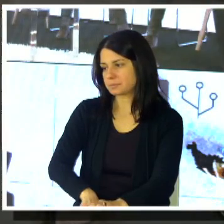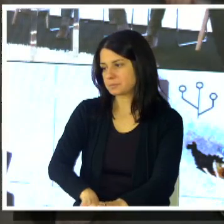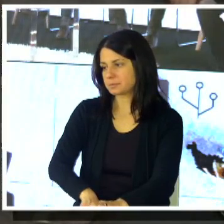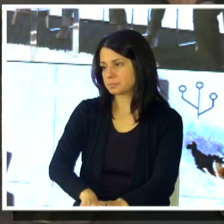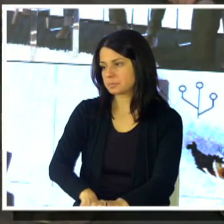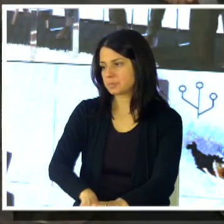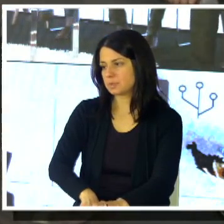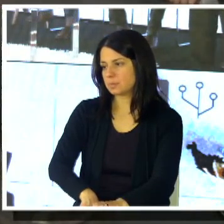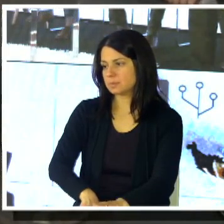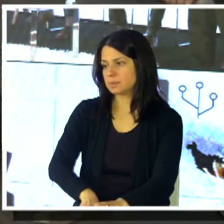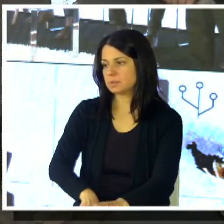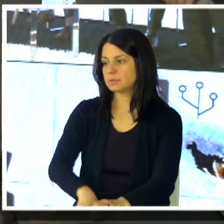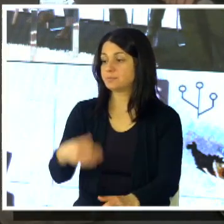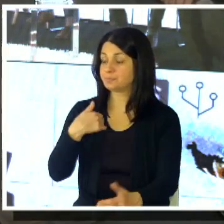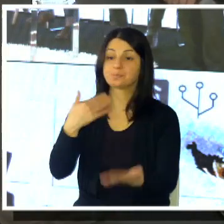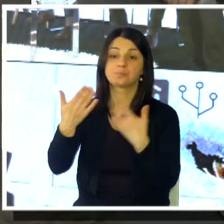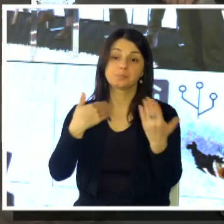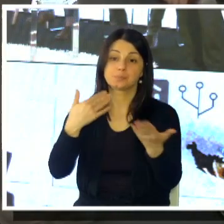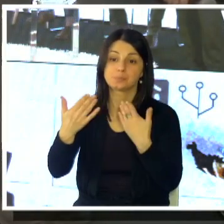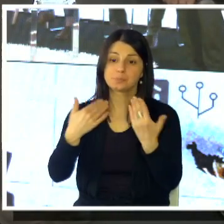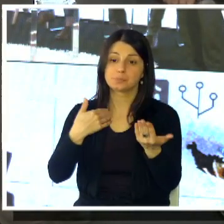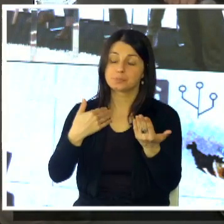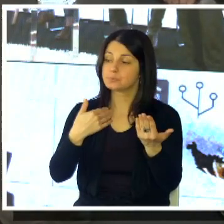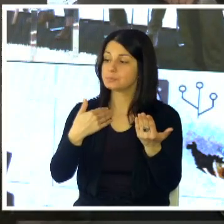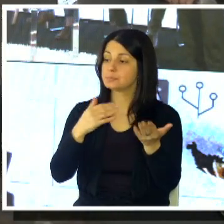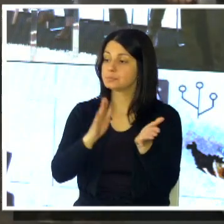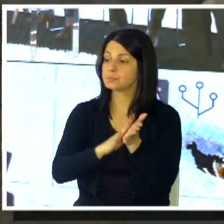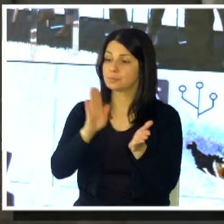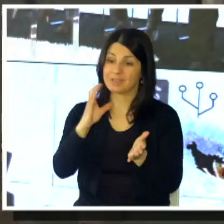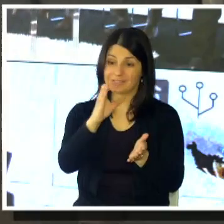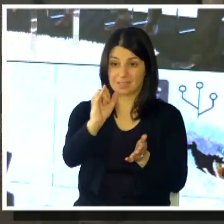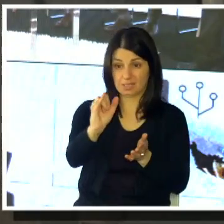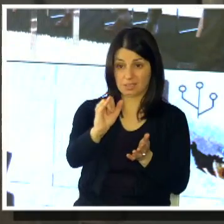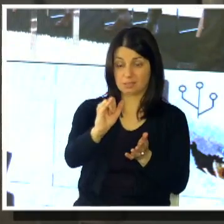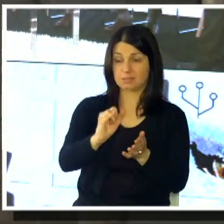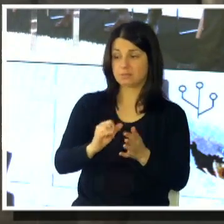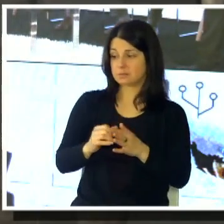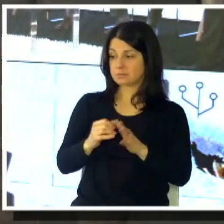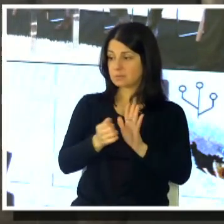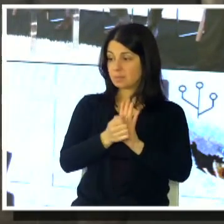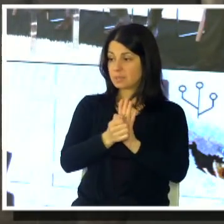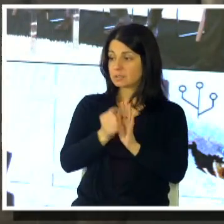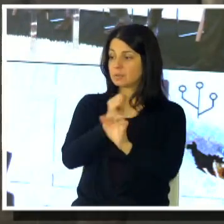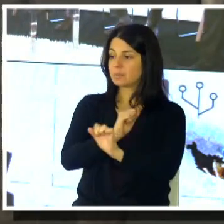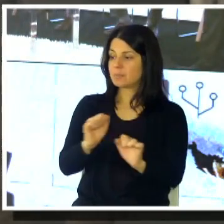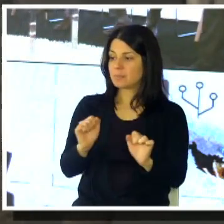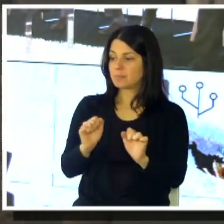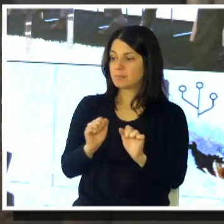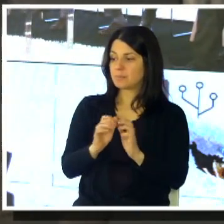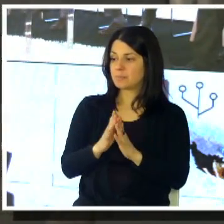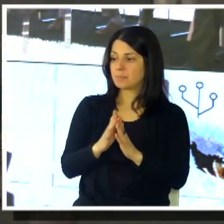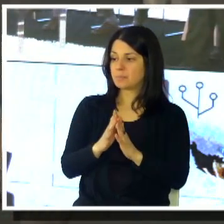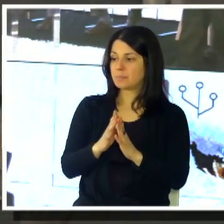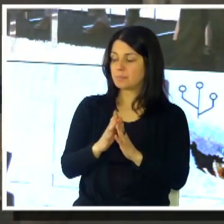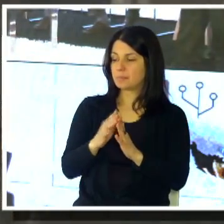Bueno, yo le voy a hablar un poco de las app sobre PCI. Para ponerlo un poco, esto